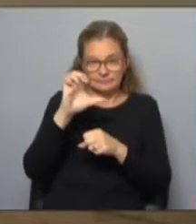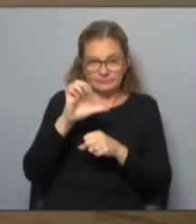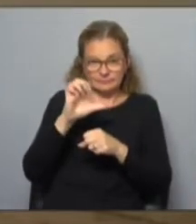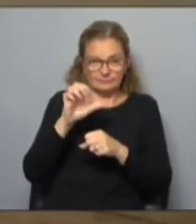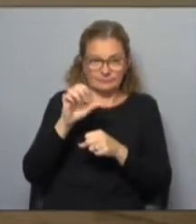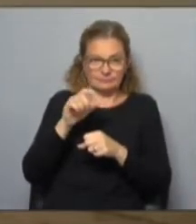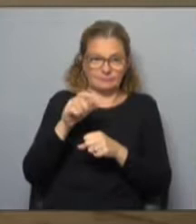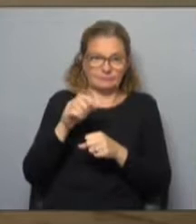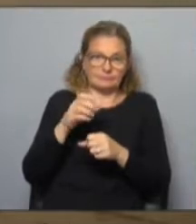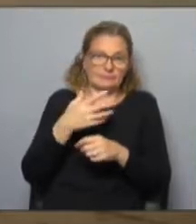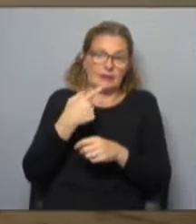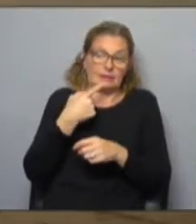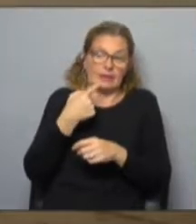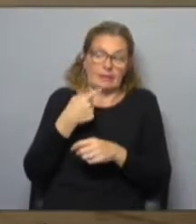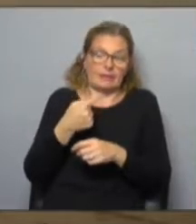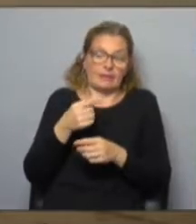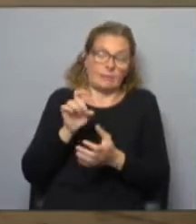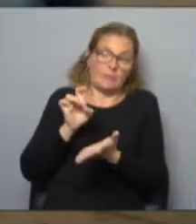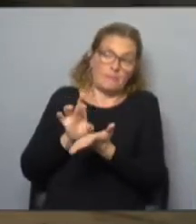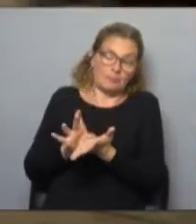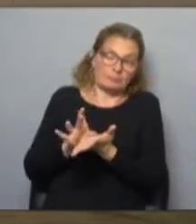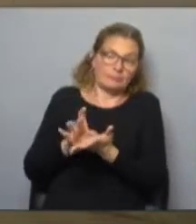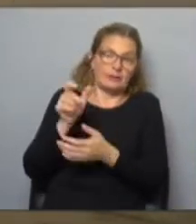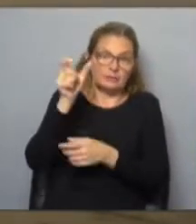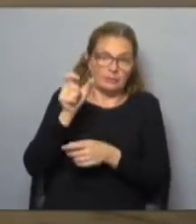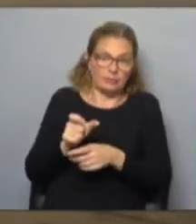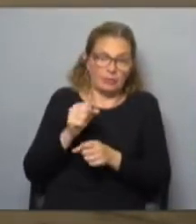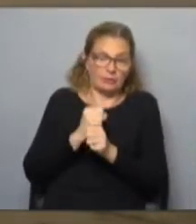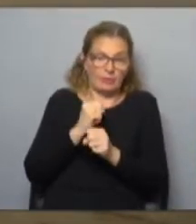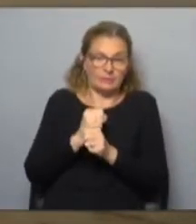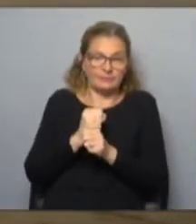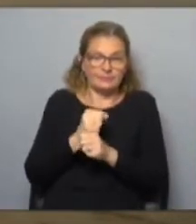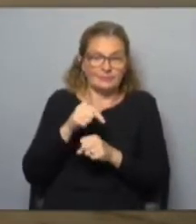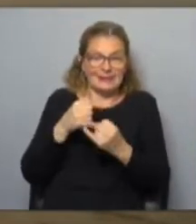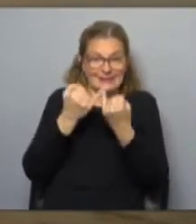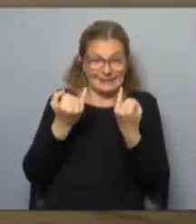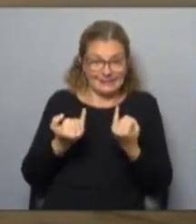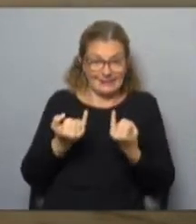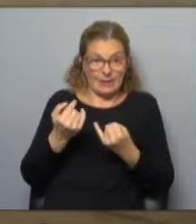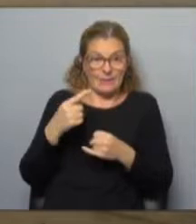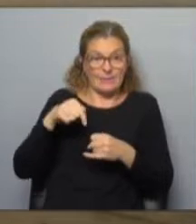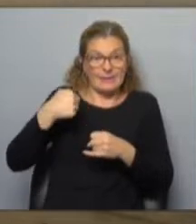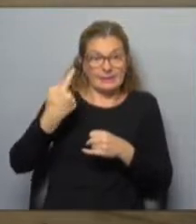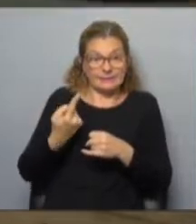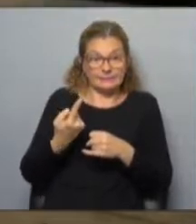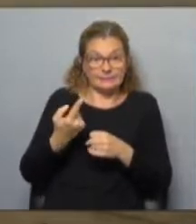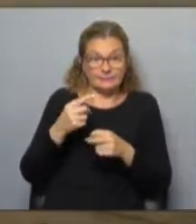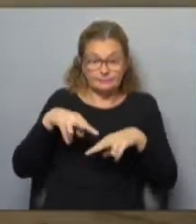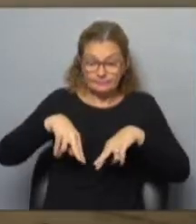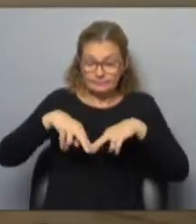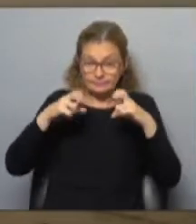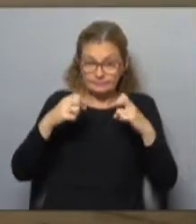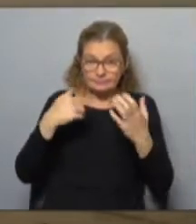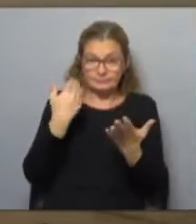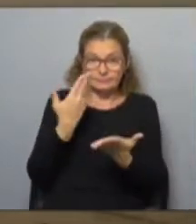definir este despido de estos trabajadores. En el día de mañana, los trabajadores van a estar analizando